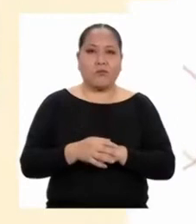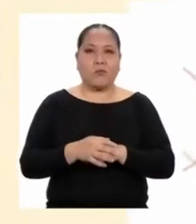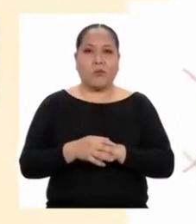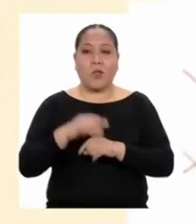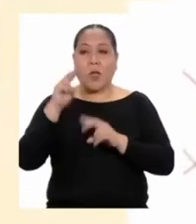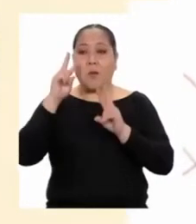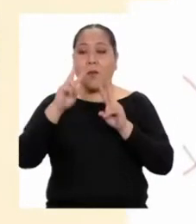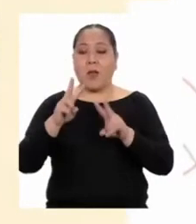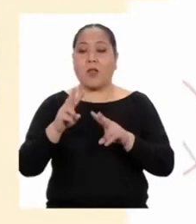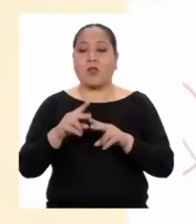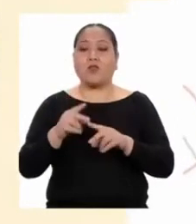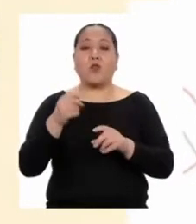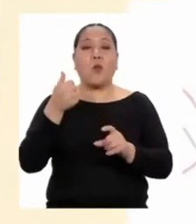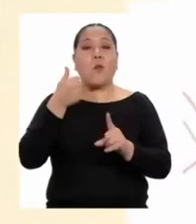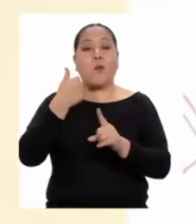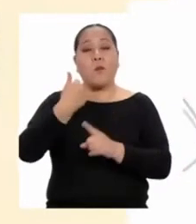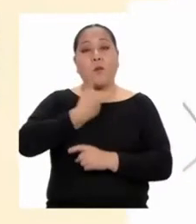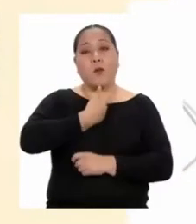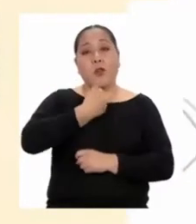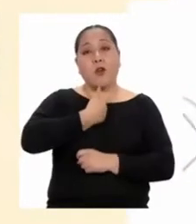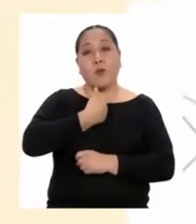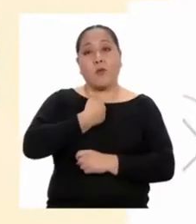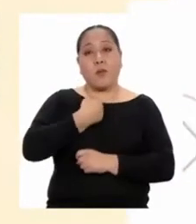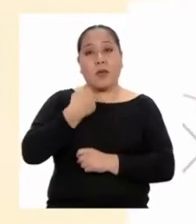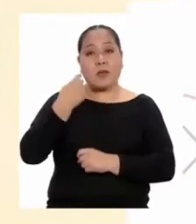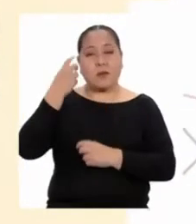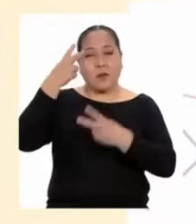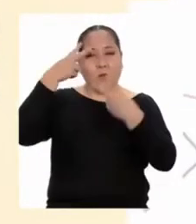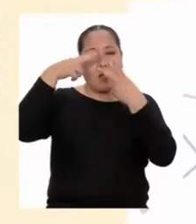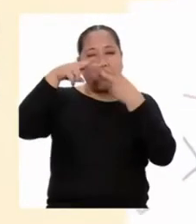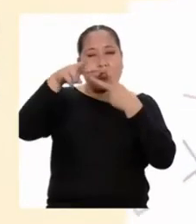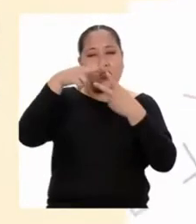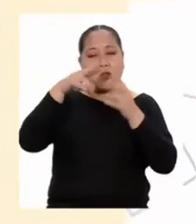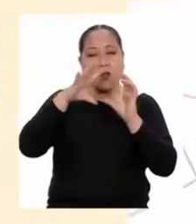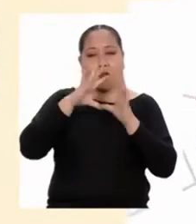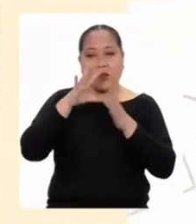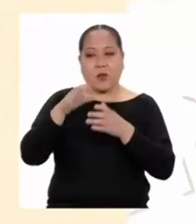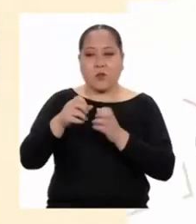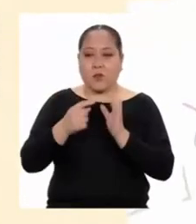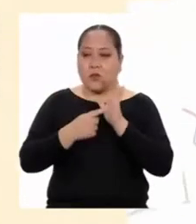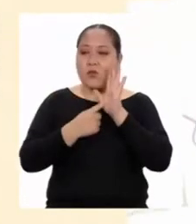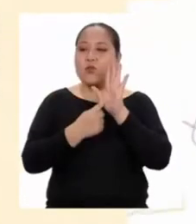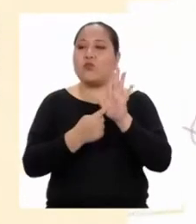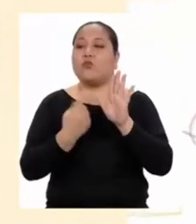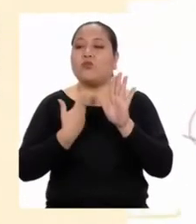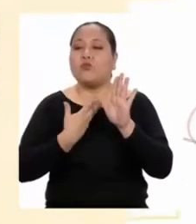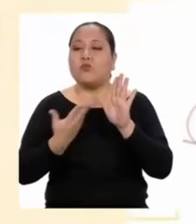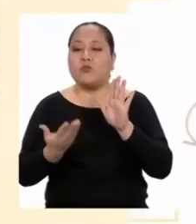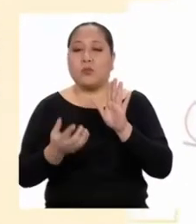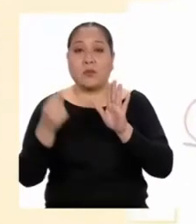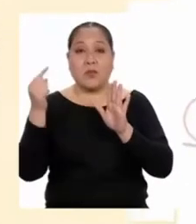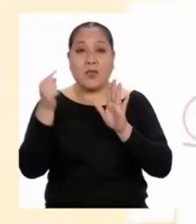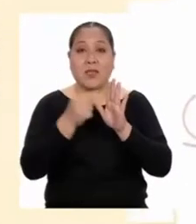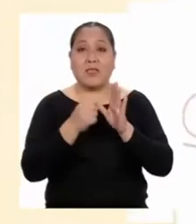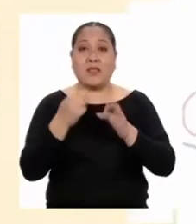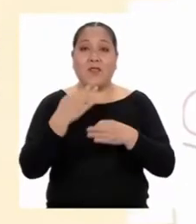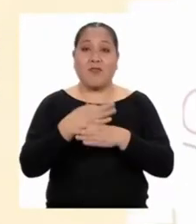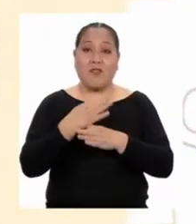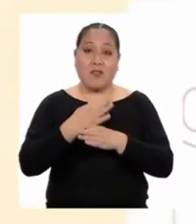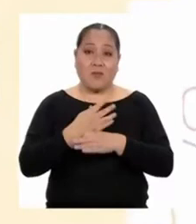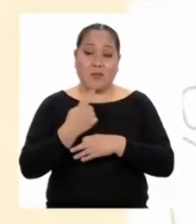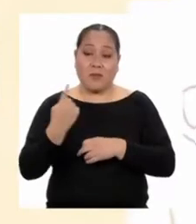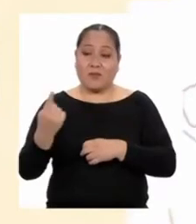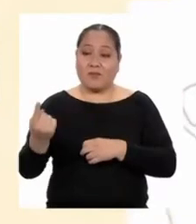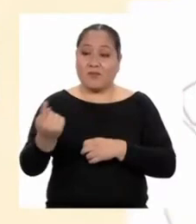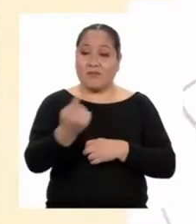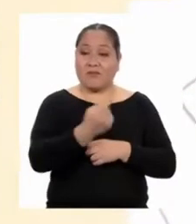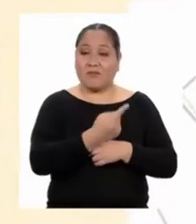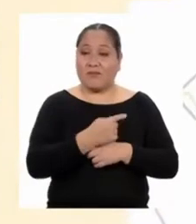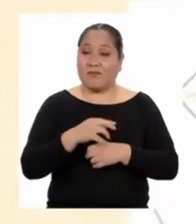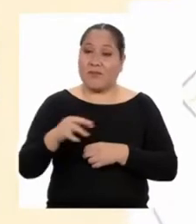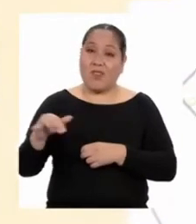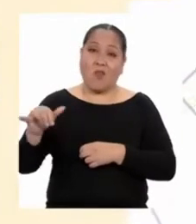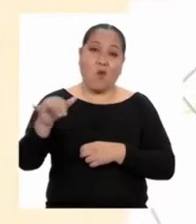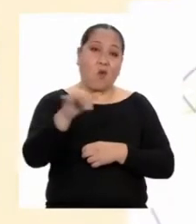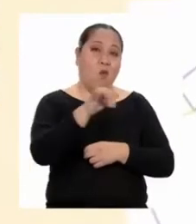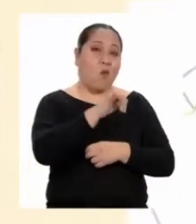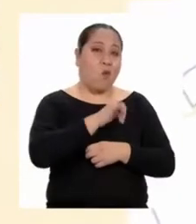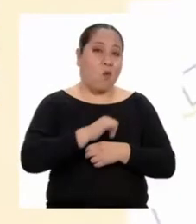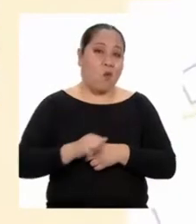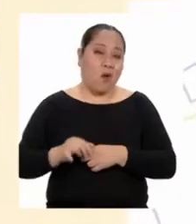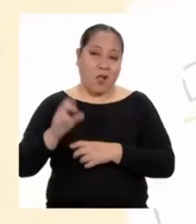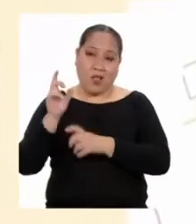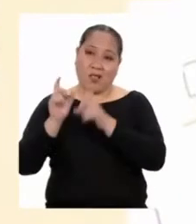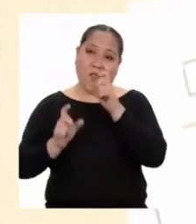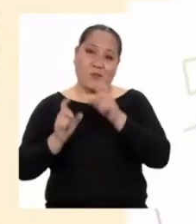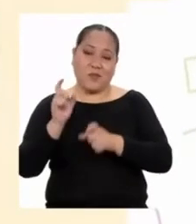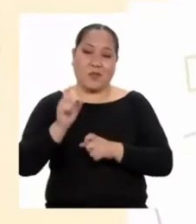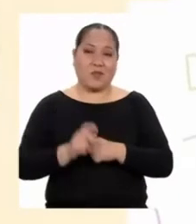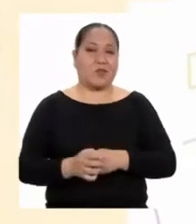sus propias visiones del mundo. Y es esta capacidad la que tienen en común todos los grupos y todas las